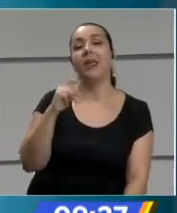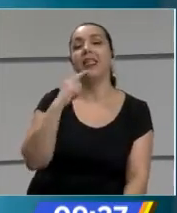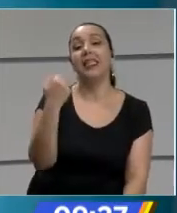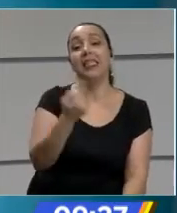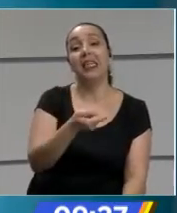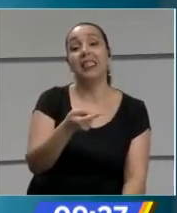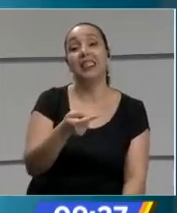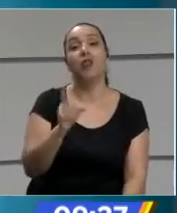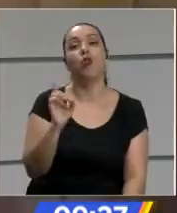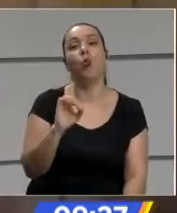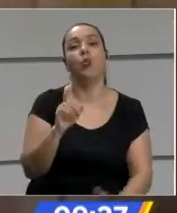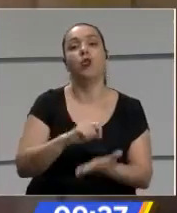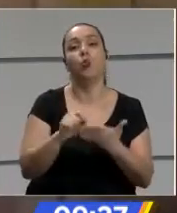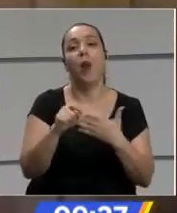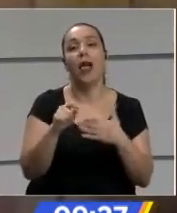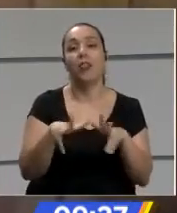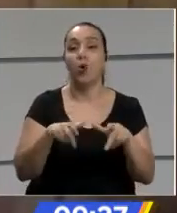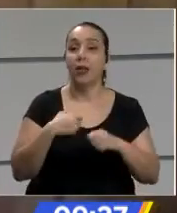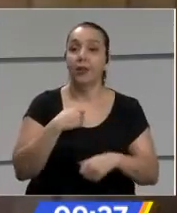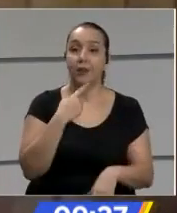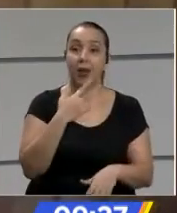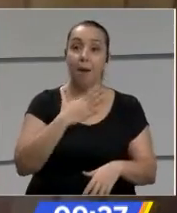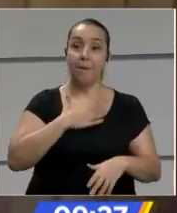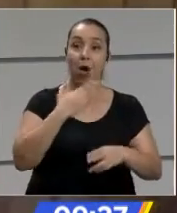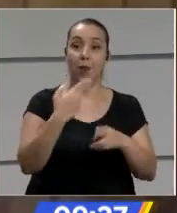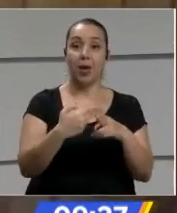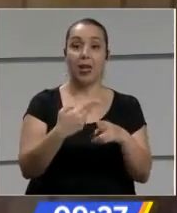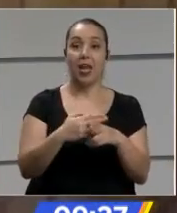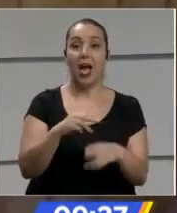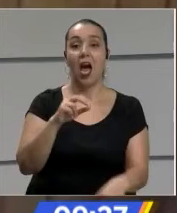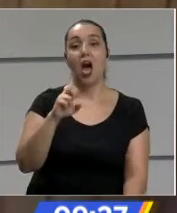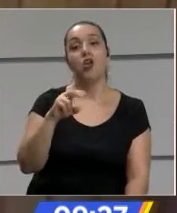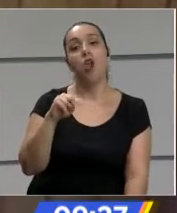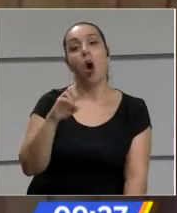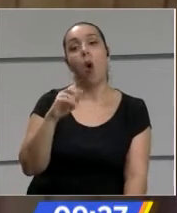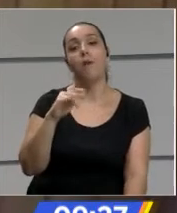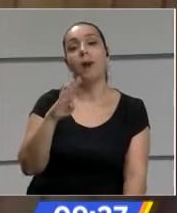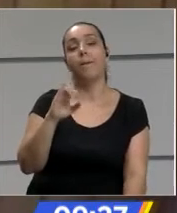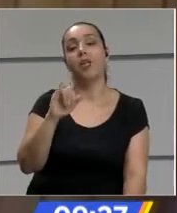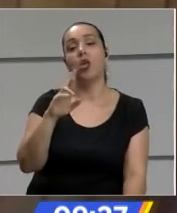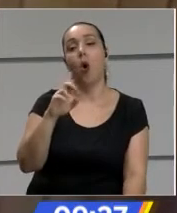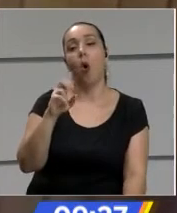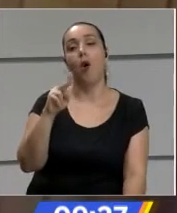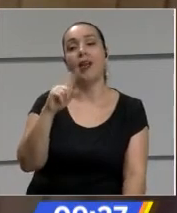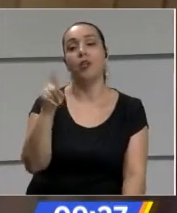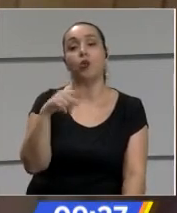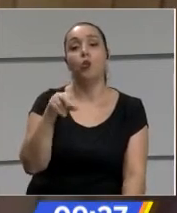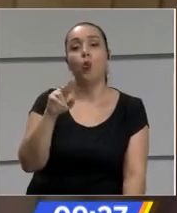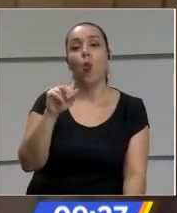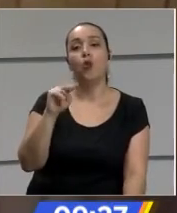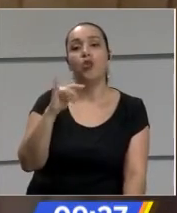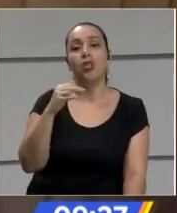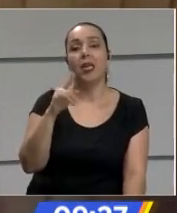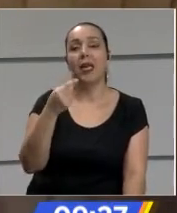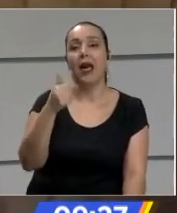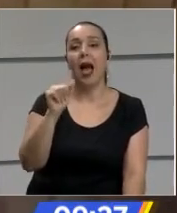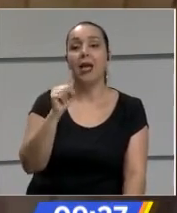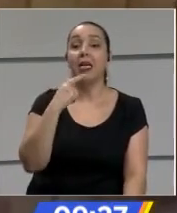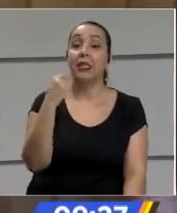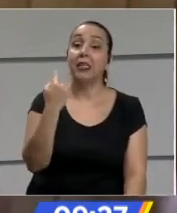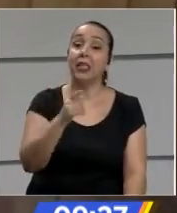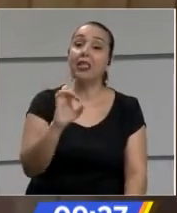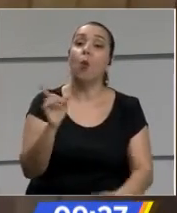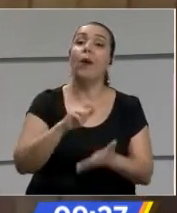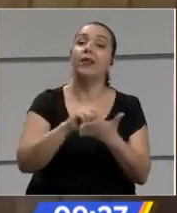Briceño de Liconia. Buenos días, mi nombre es Naomi Briones Zúñiga, soy estudiante de la Escuela Leonidas Briceño del Toledano